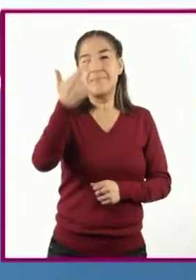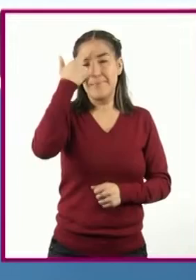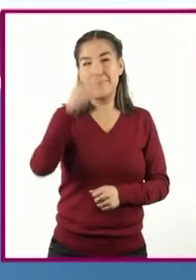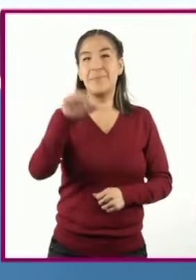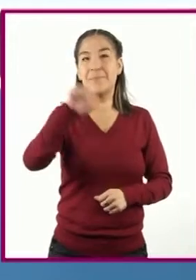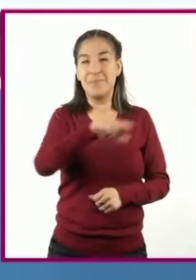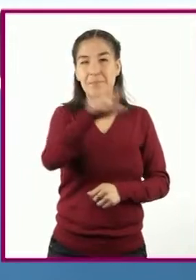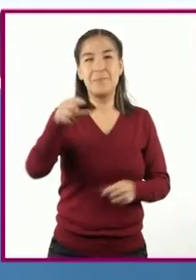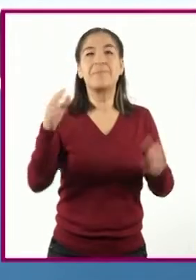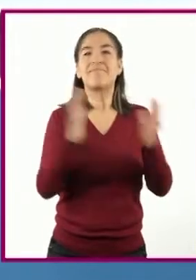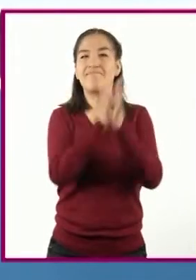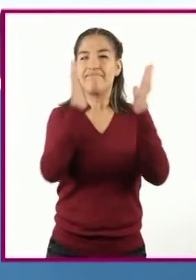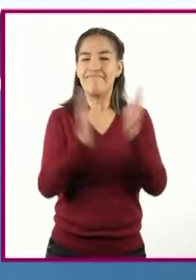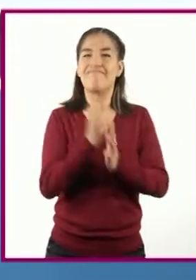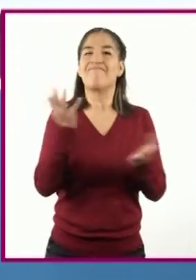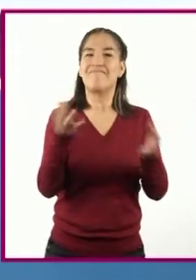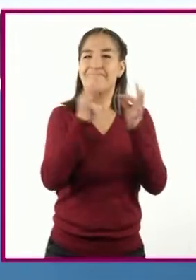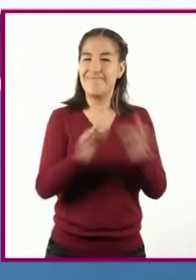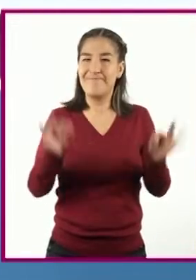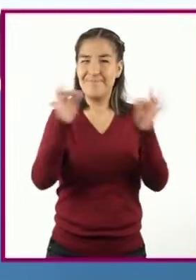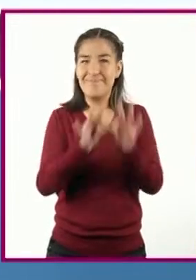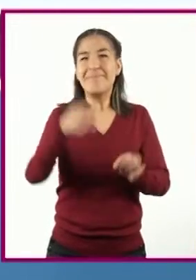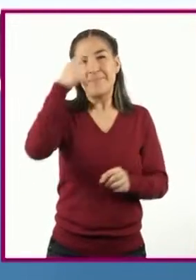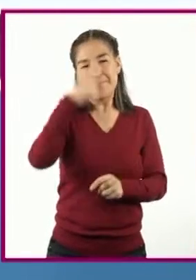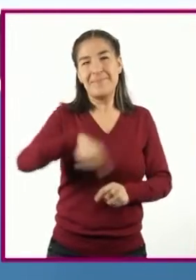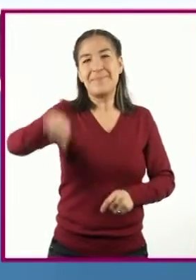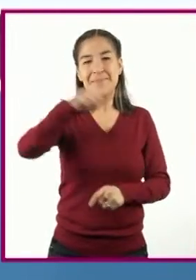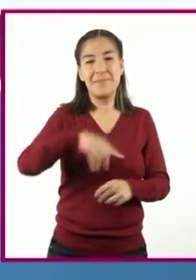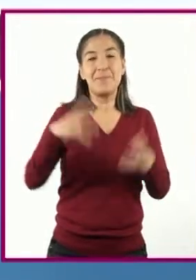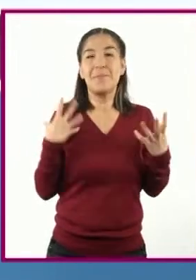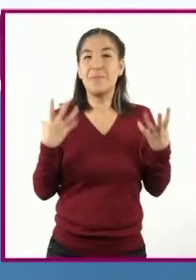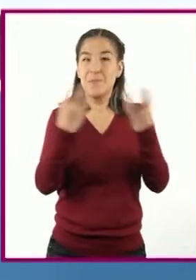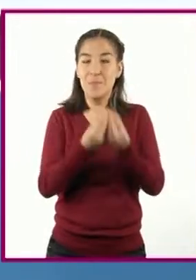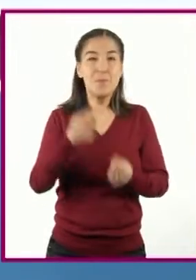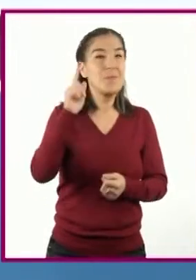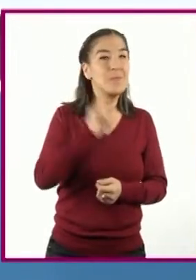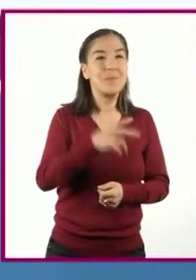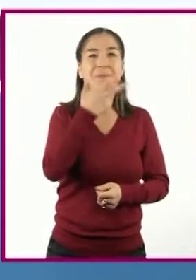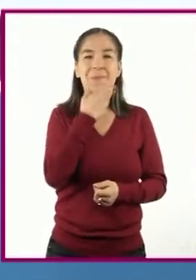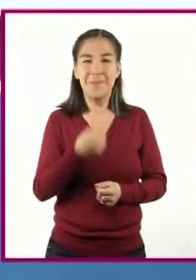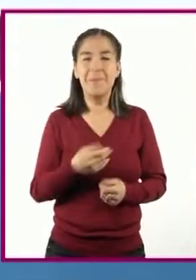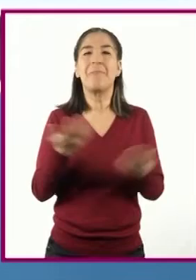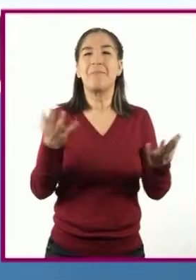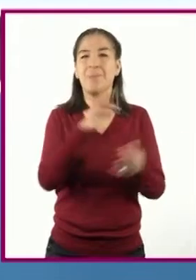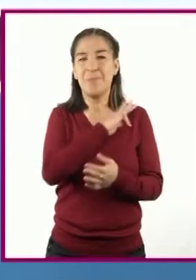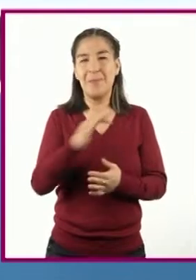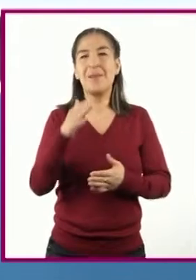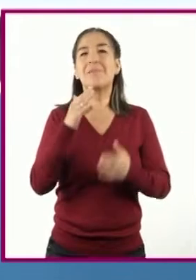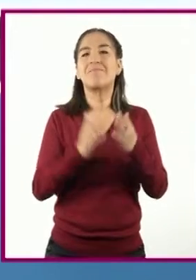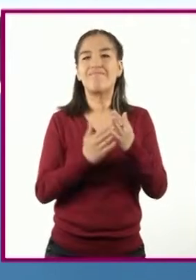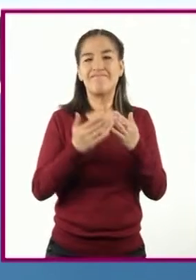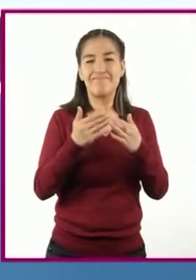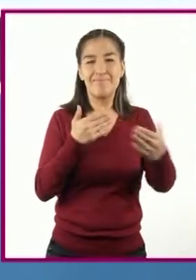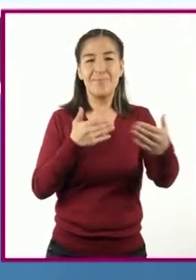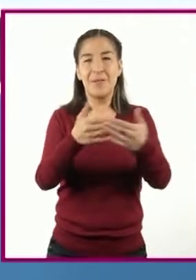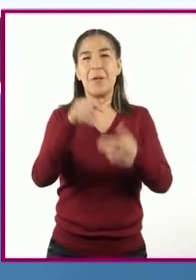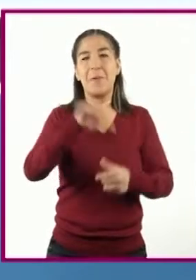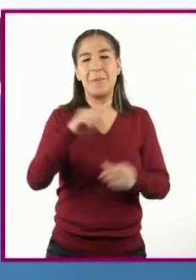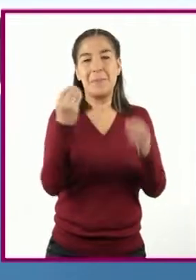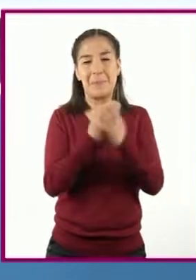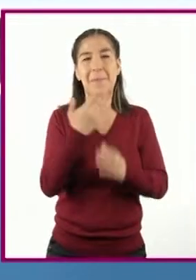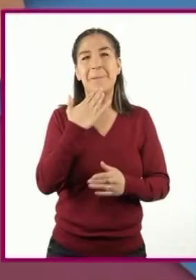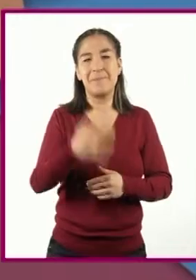su participación es muy importante para que entre todas y todos alcancemos el propósito de esta